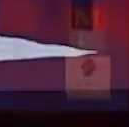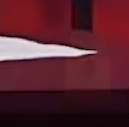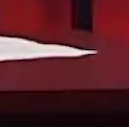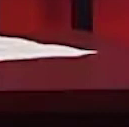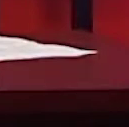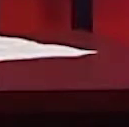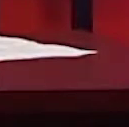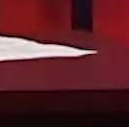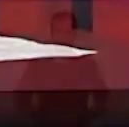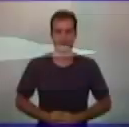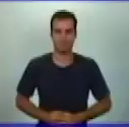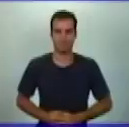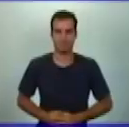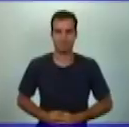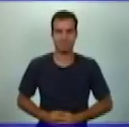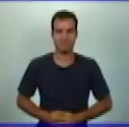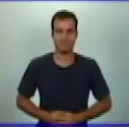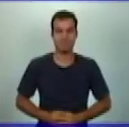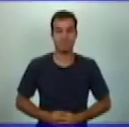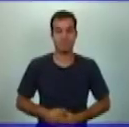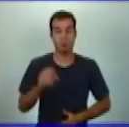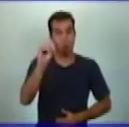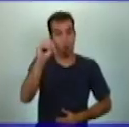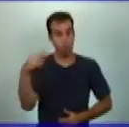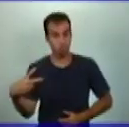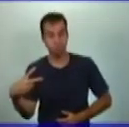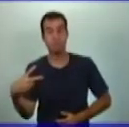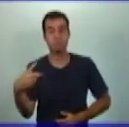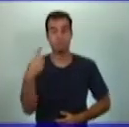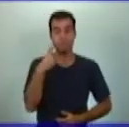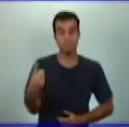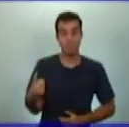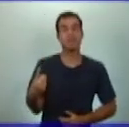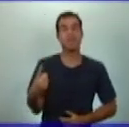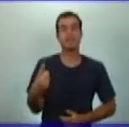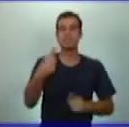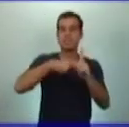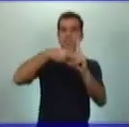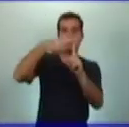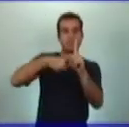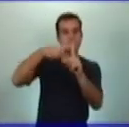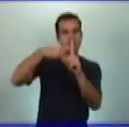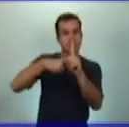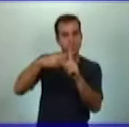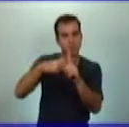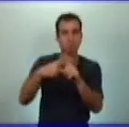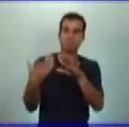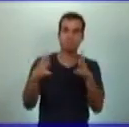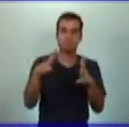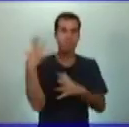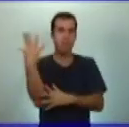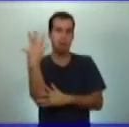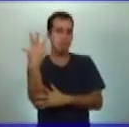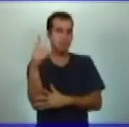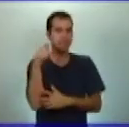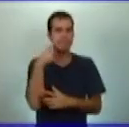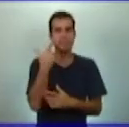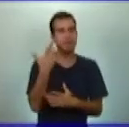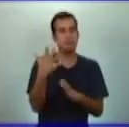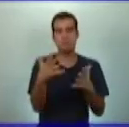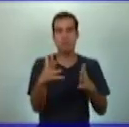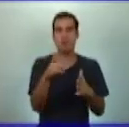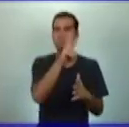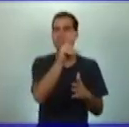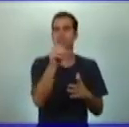El dioxígeno, ustedes conocen que es un gas a temperatura ambiente, un gas que ocupa el 21% de la